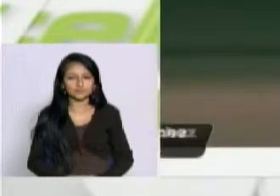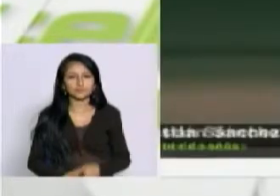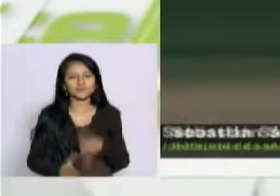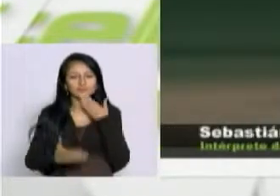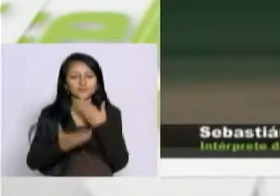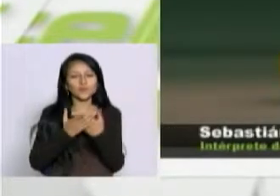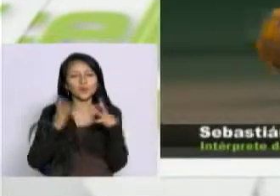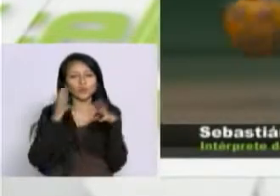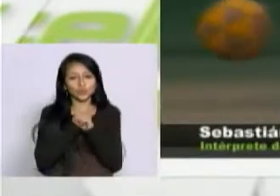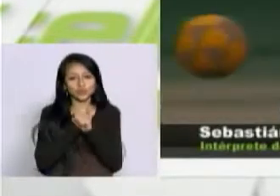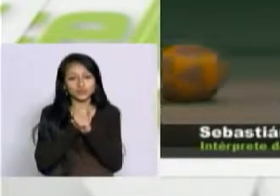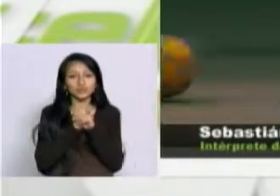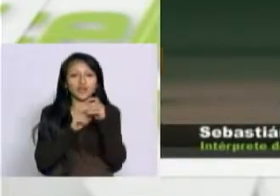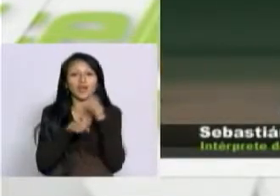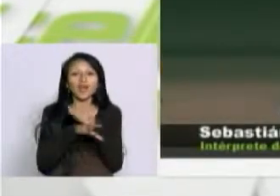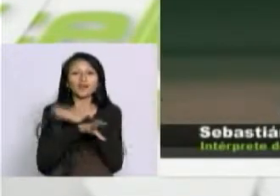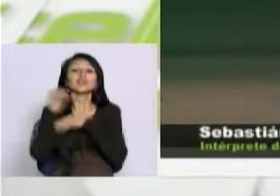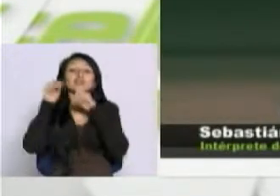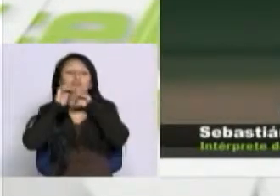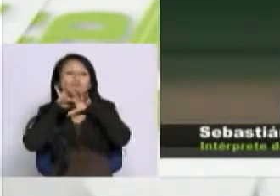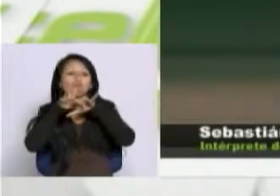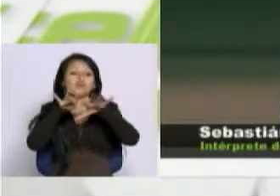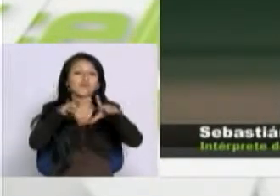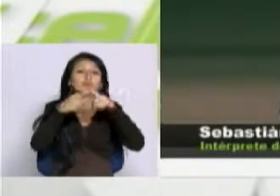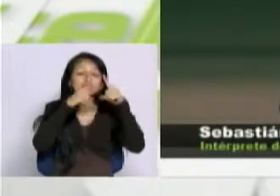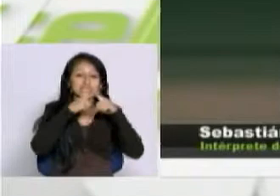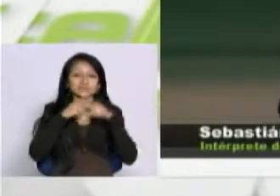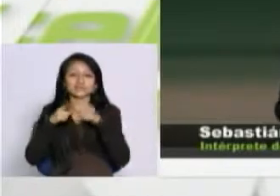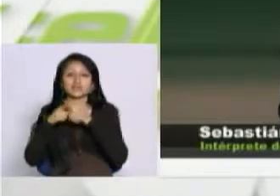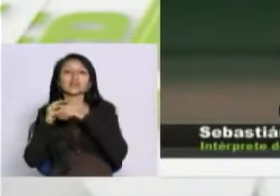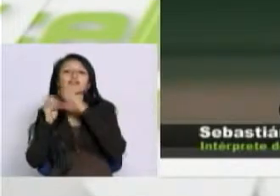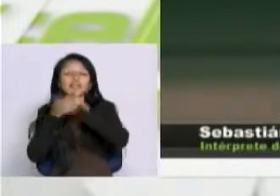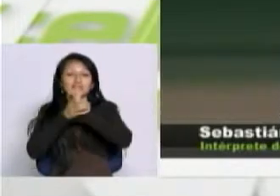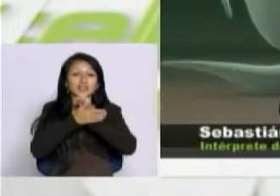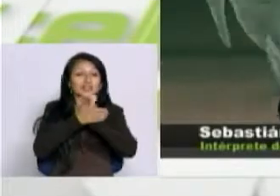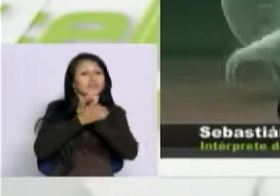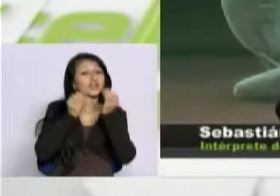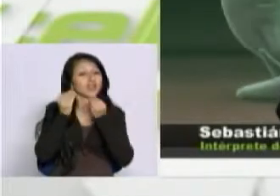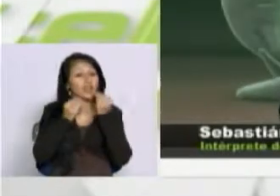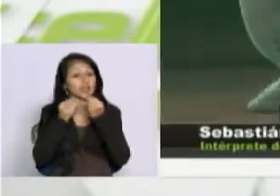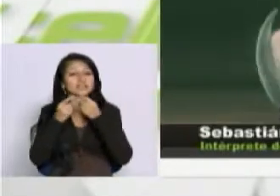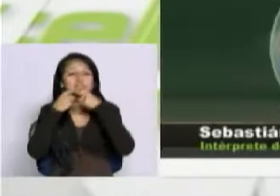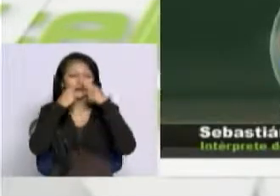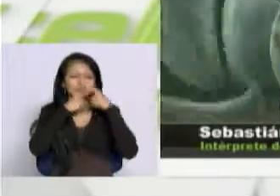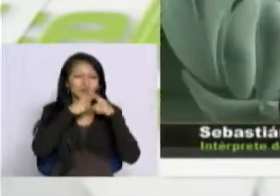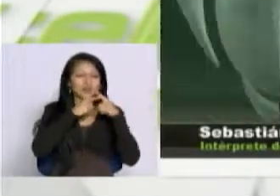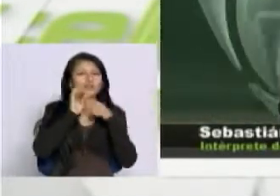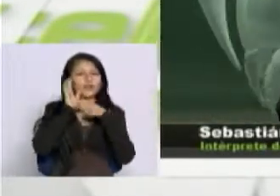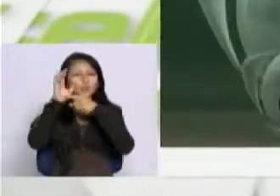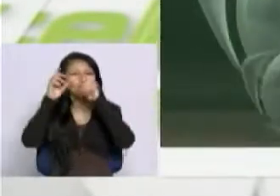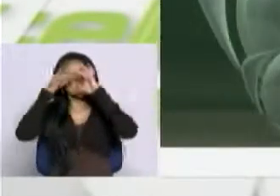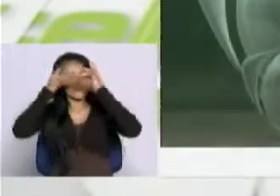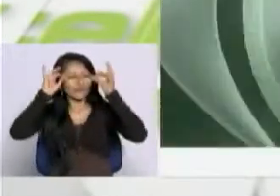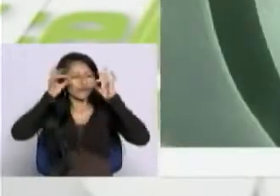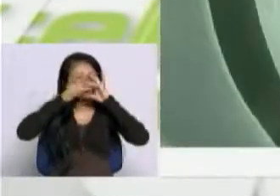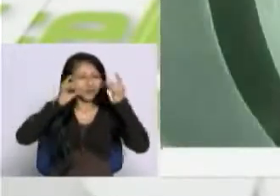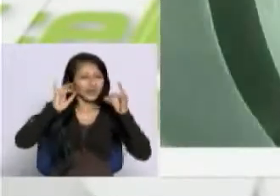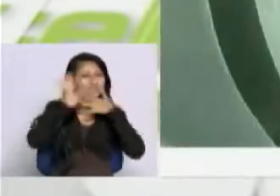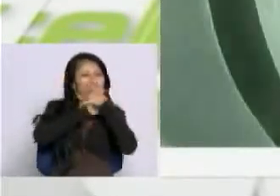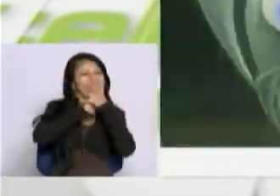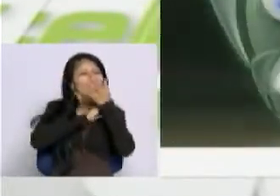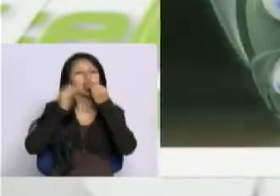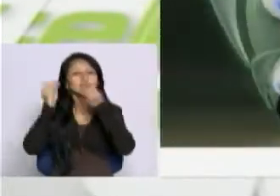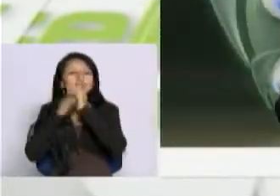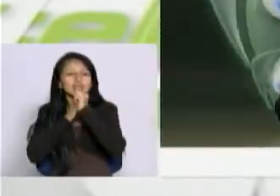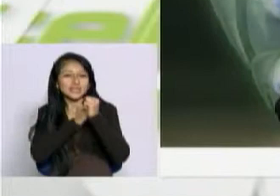Buenas noches. En la campaña de divulgación enfocada en los sistemas de acceso, el canal regional Telecafé tiene las cortinillas de entrada que orientan a ustedes, nuestros